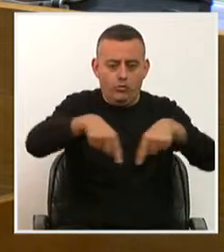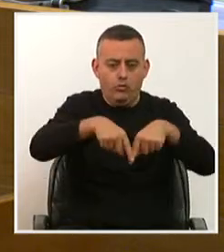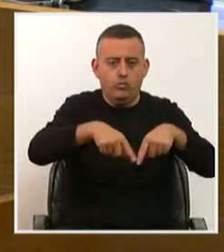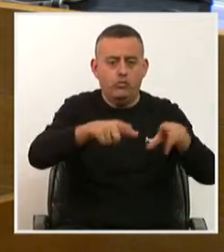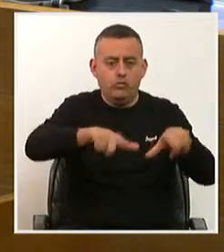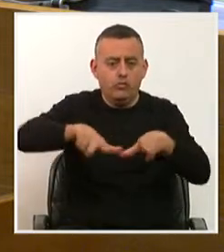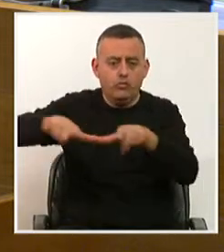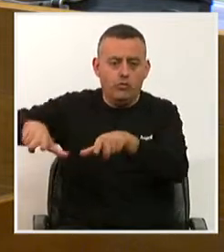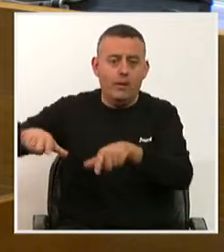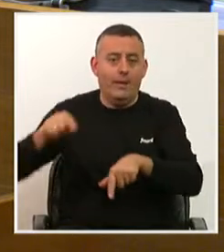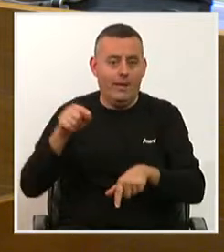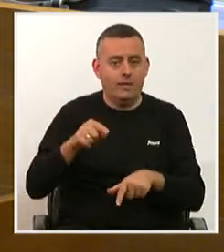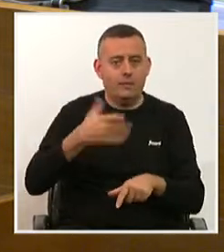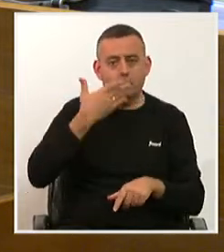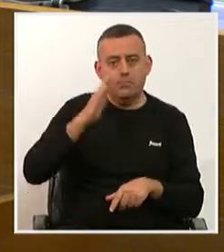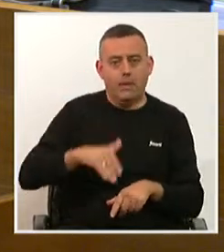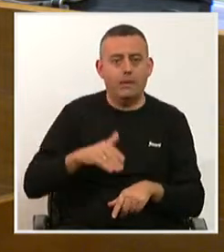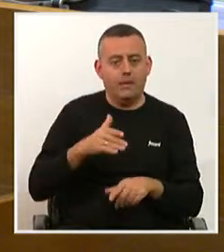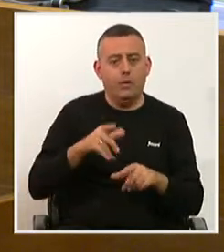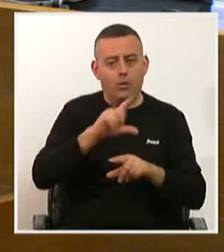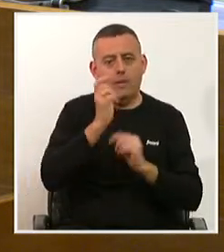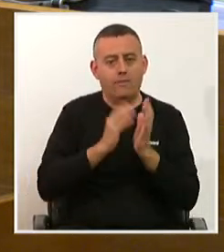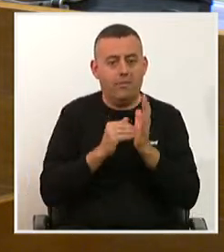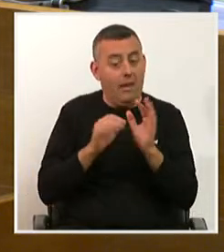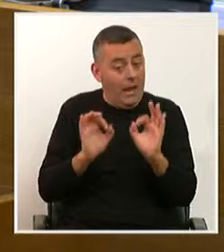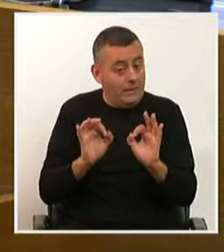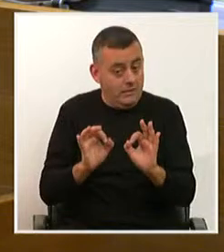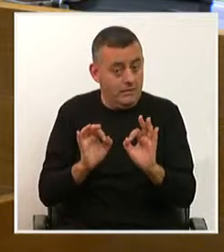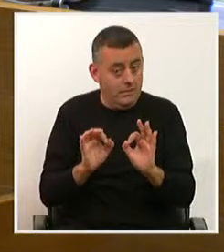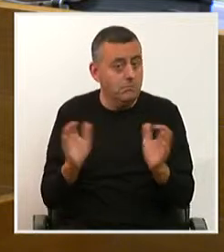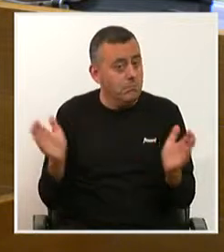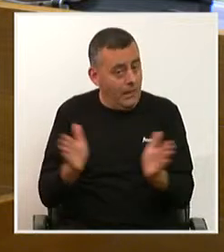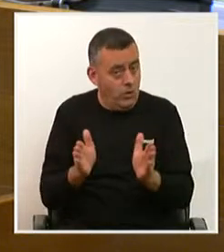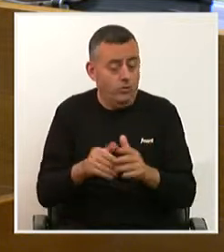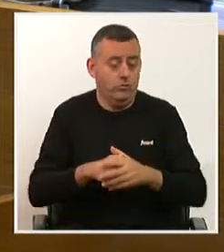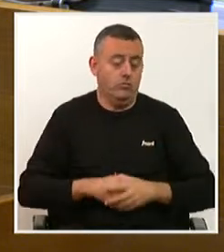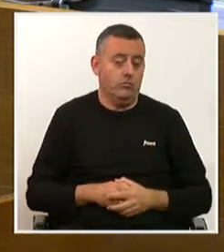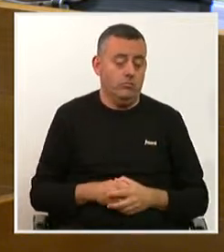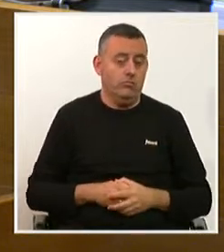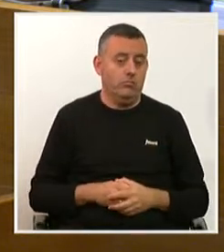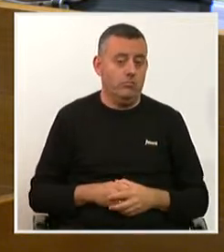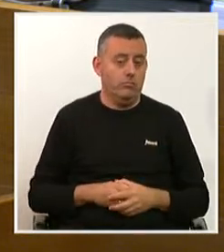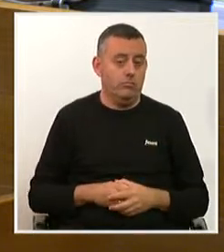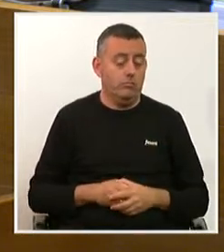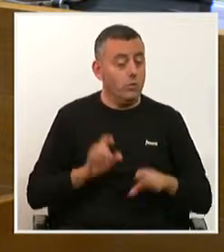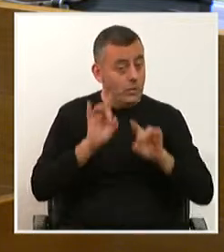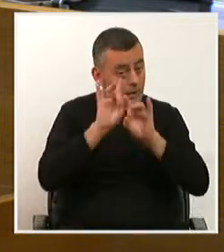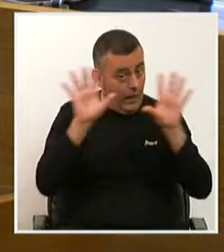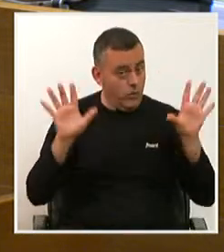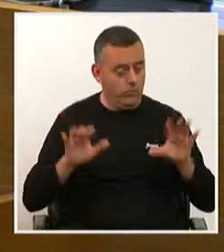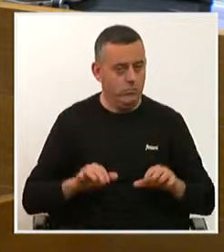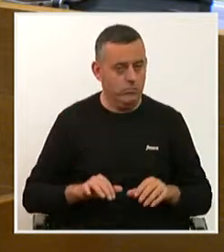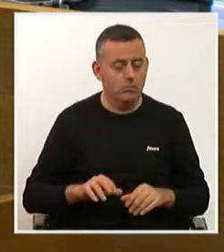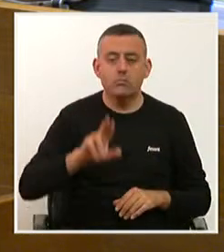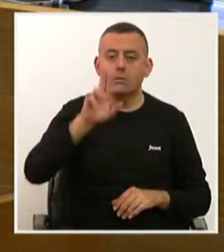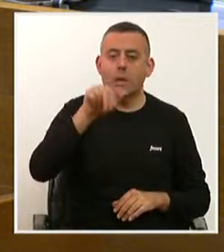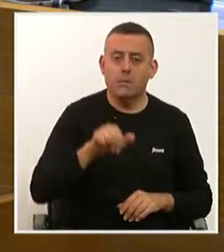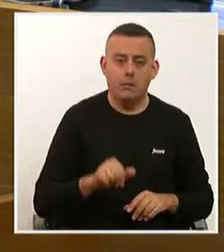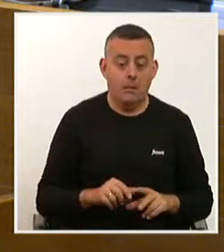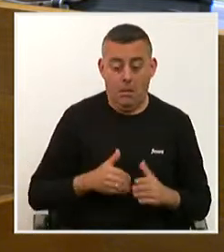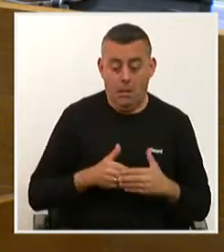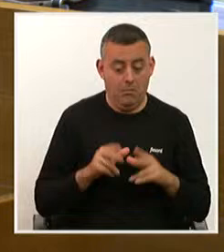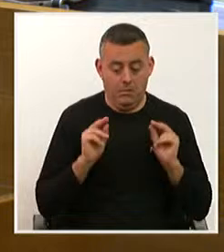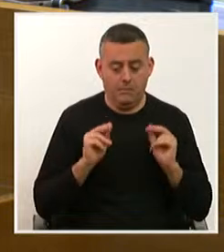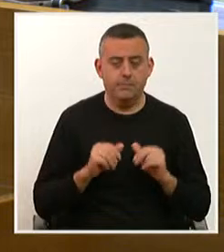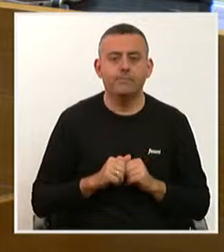valenciana que lo tenga claro y miren y ya para terminar yo